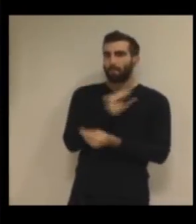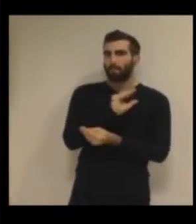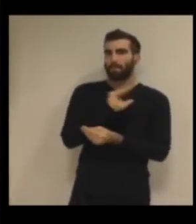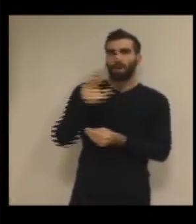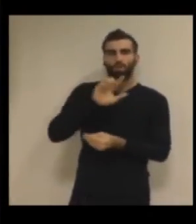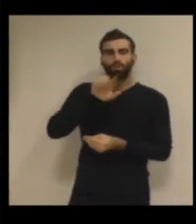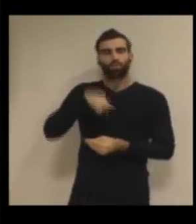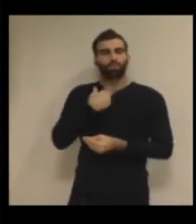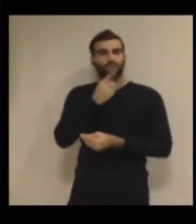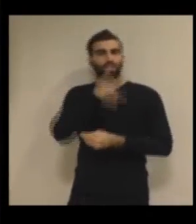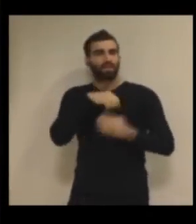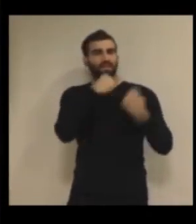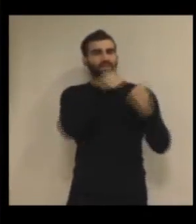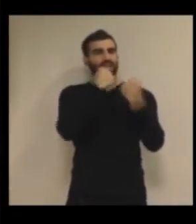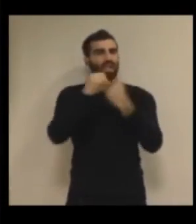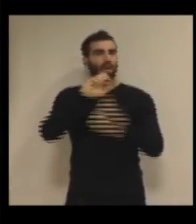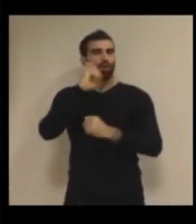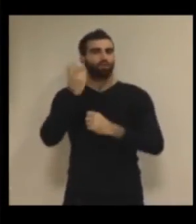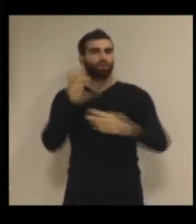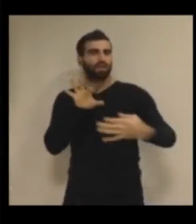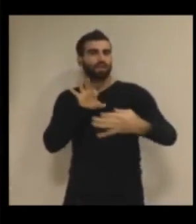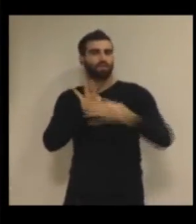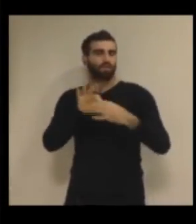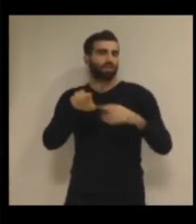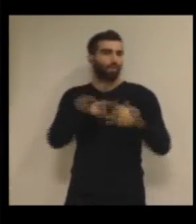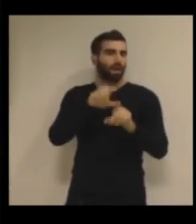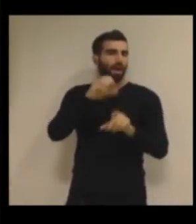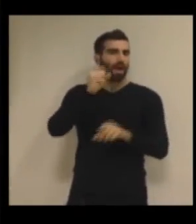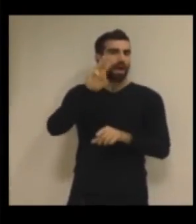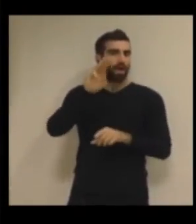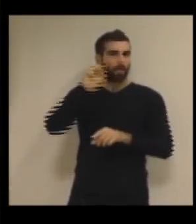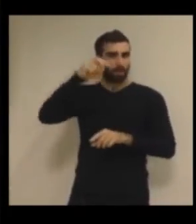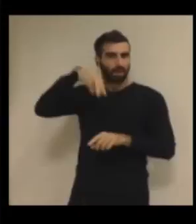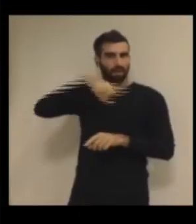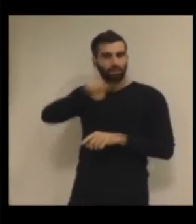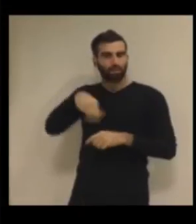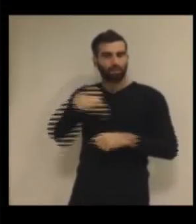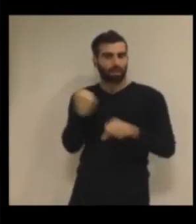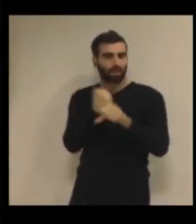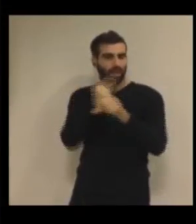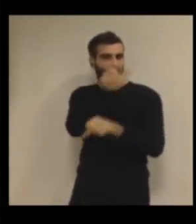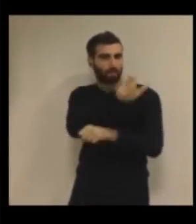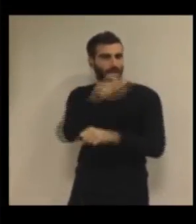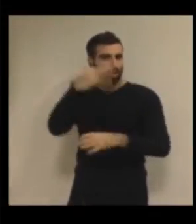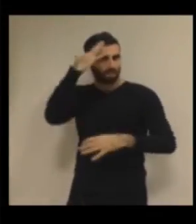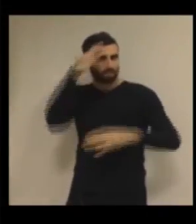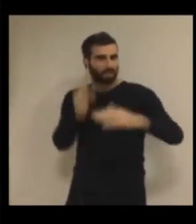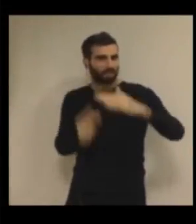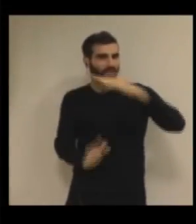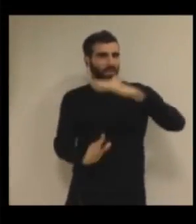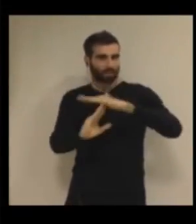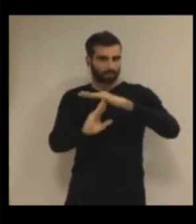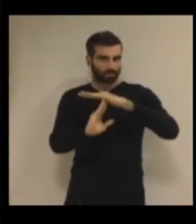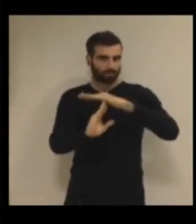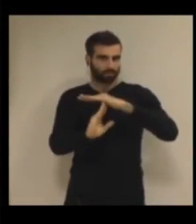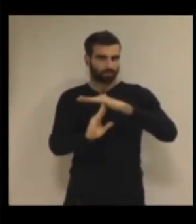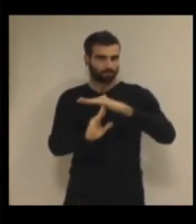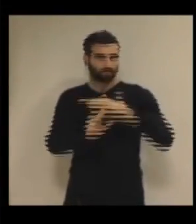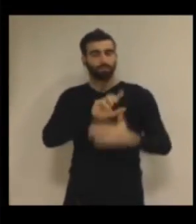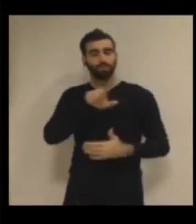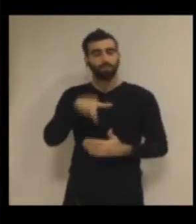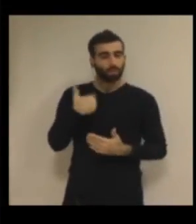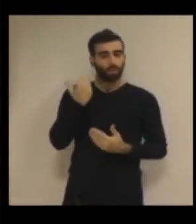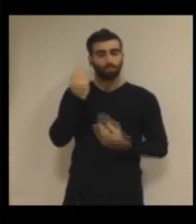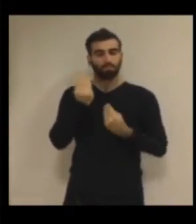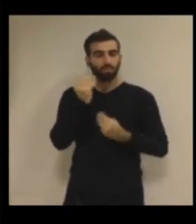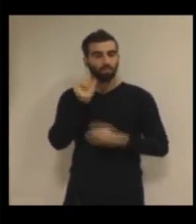otras entidades, como APAM, por ejemplo, ¿no?, que trabaja con también personas con parálisis cerebral. Entonces, claro, la cuestión es que te